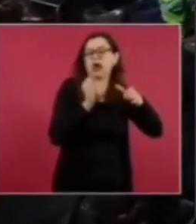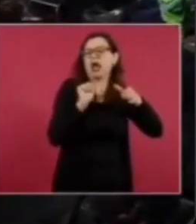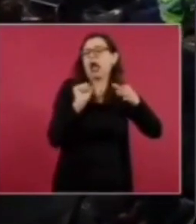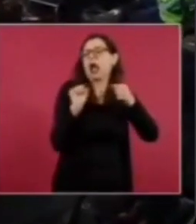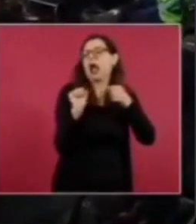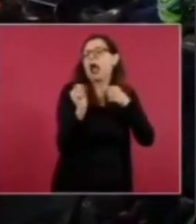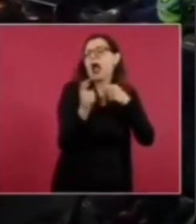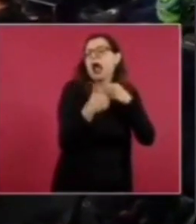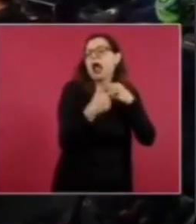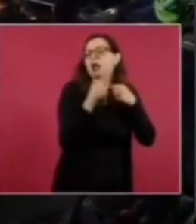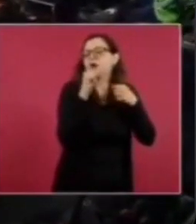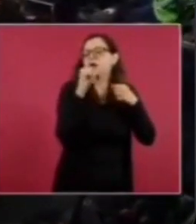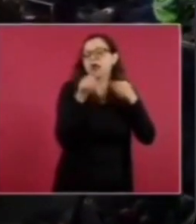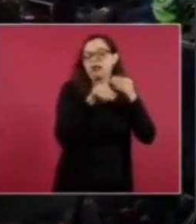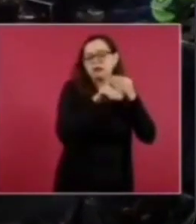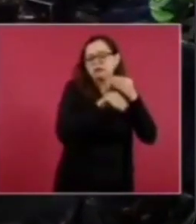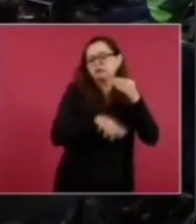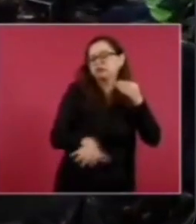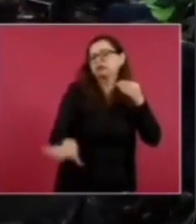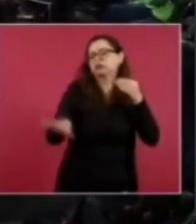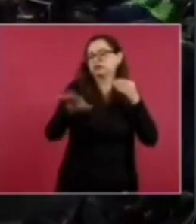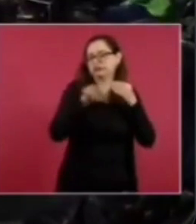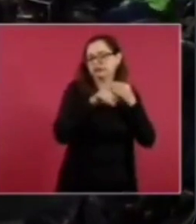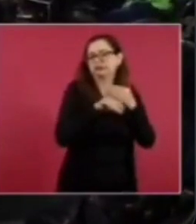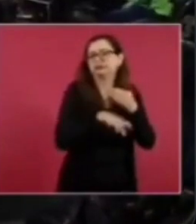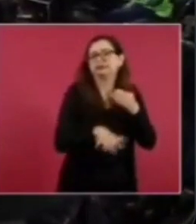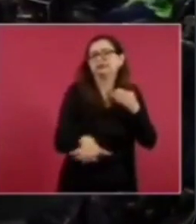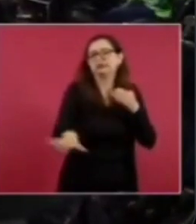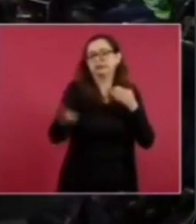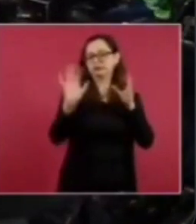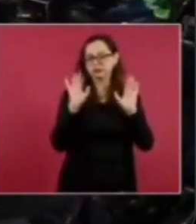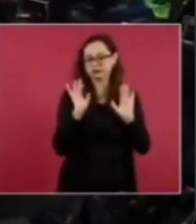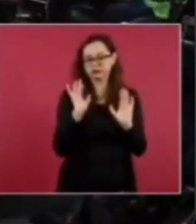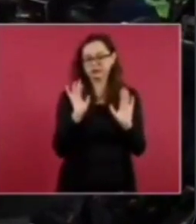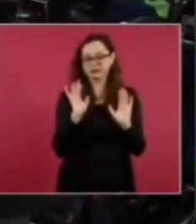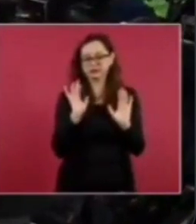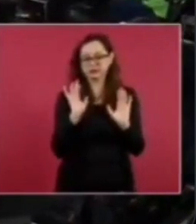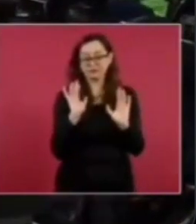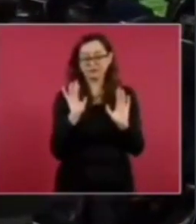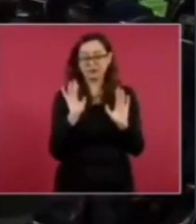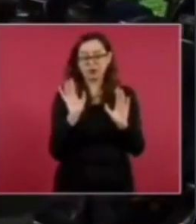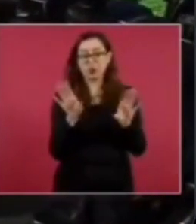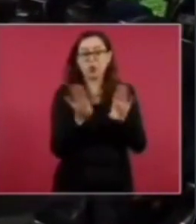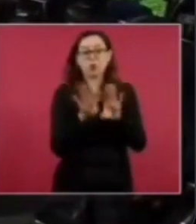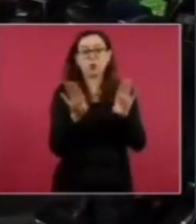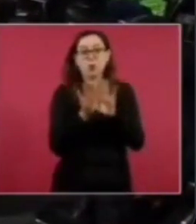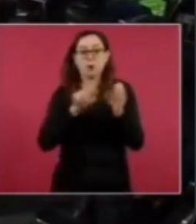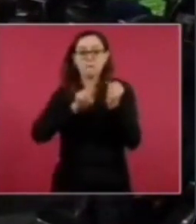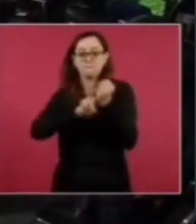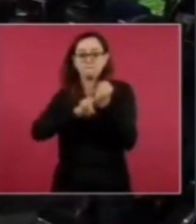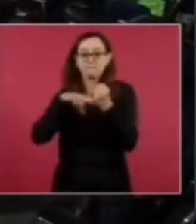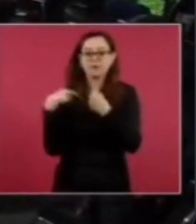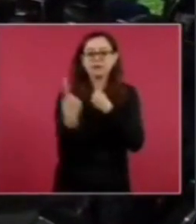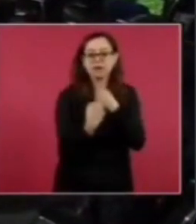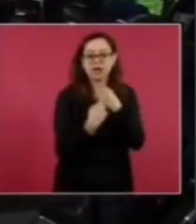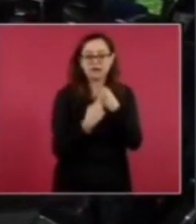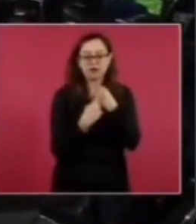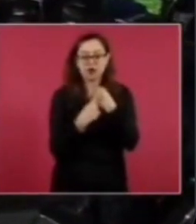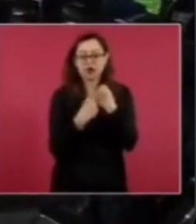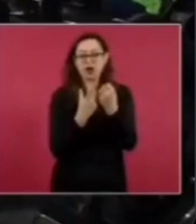si se llena la copa hay que darle a los de arriba porque si se llena la